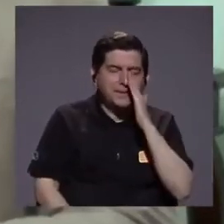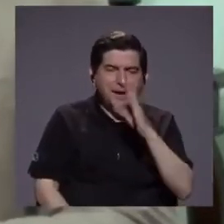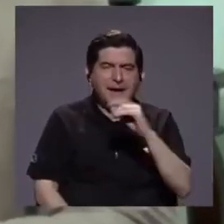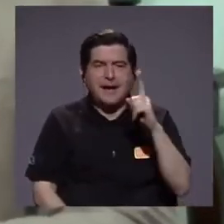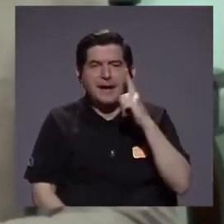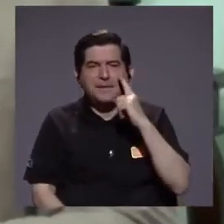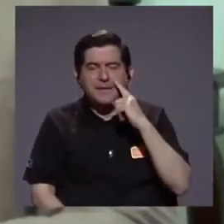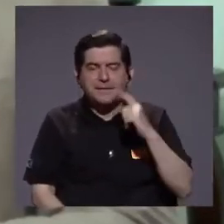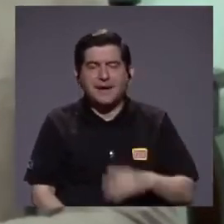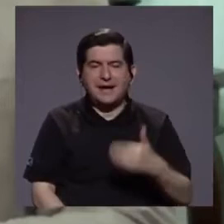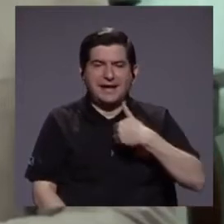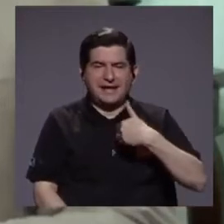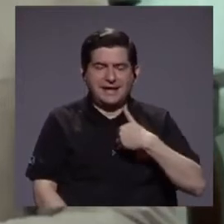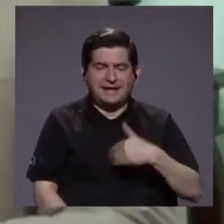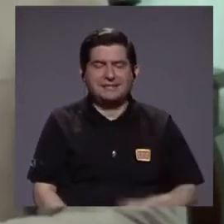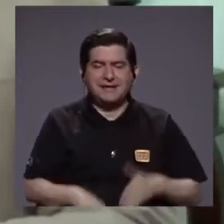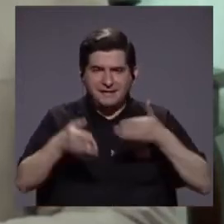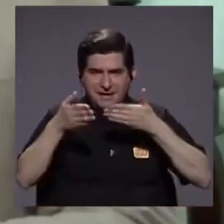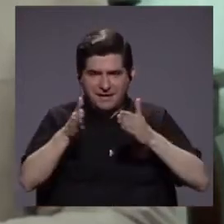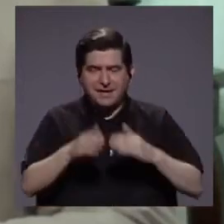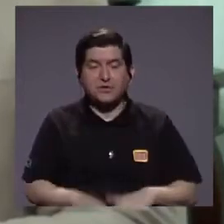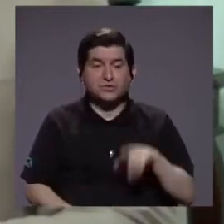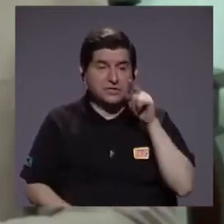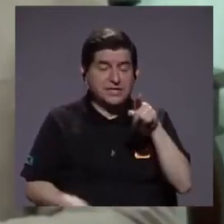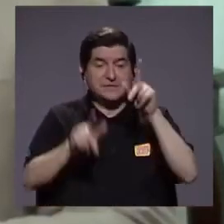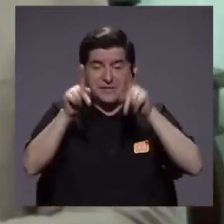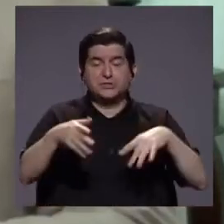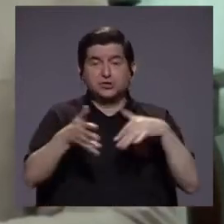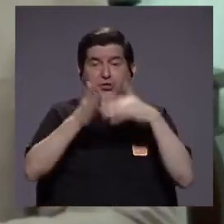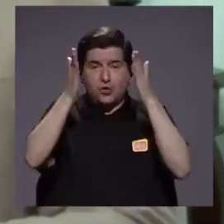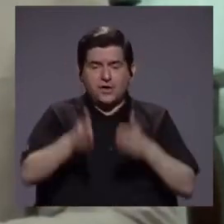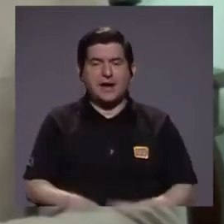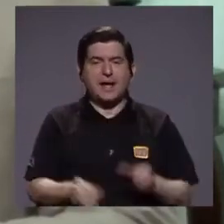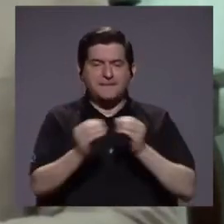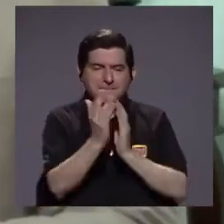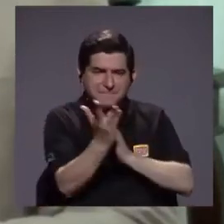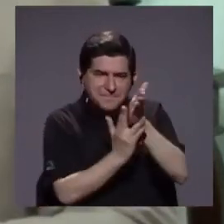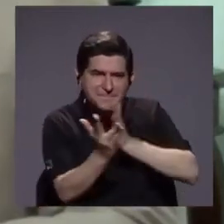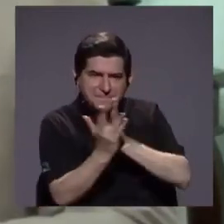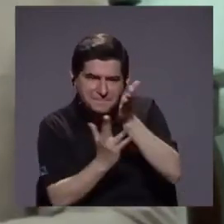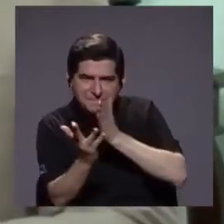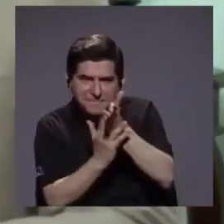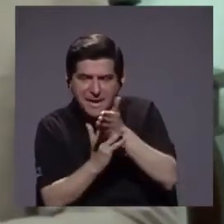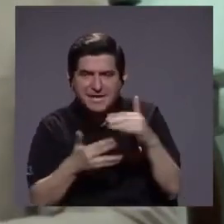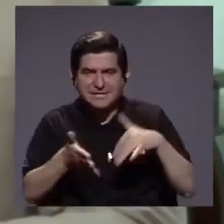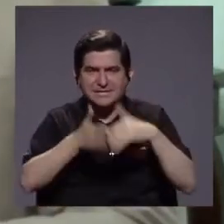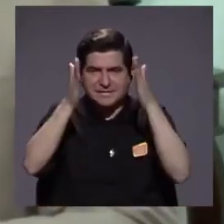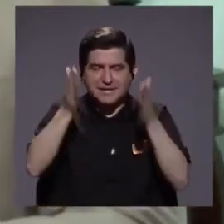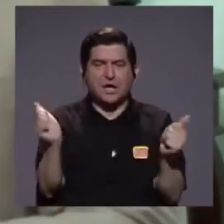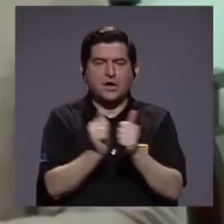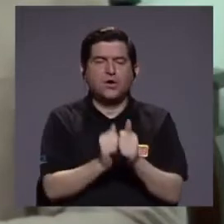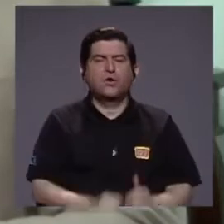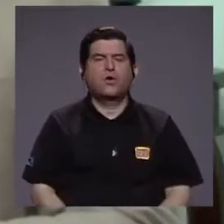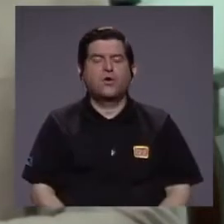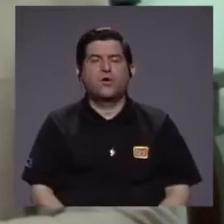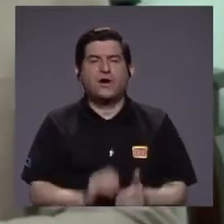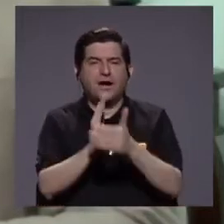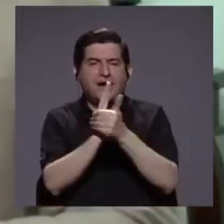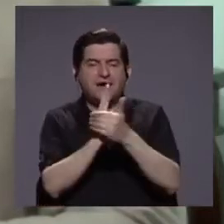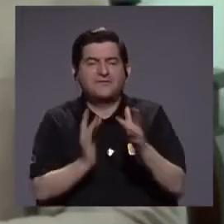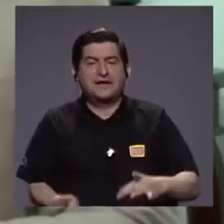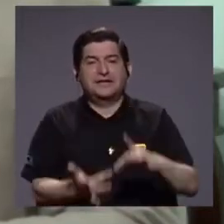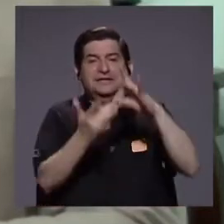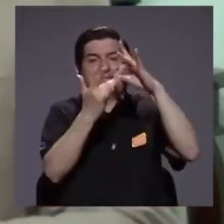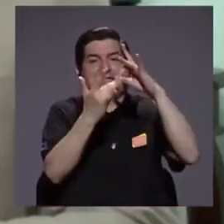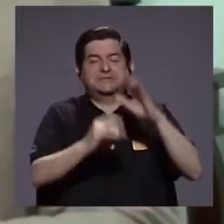padres estudiantes. Eso no existe. Una mayor accesibilidad para estudiantes con capacidades